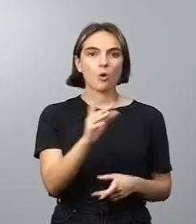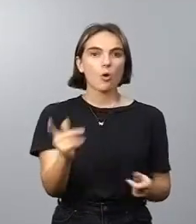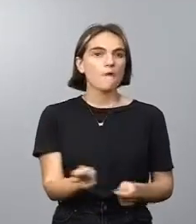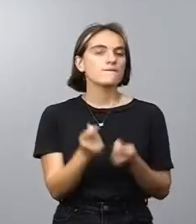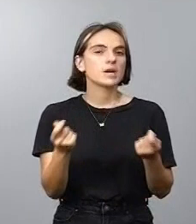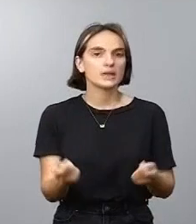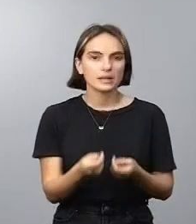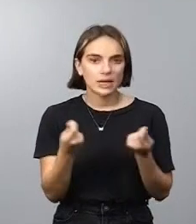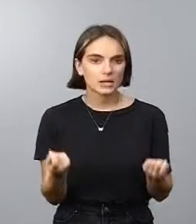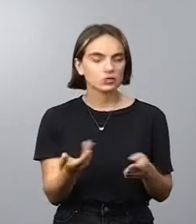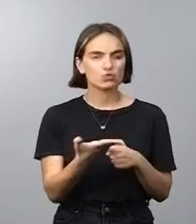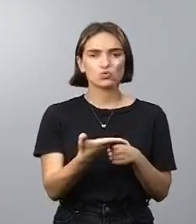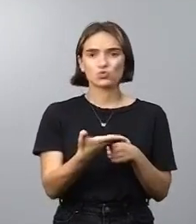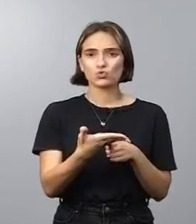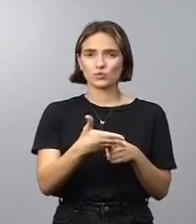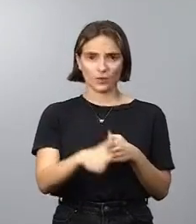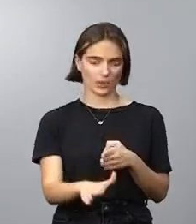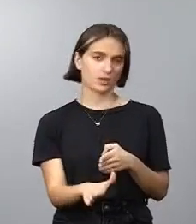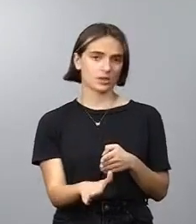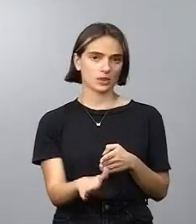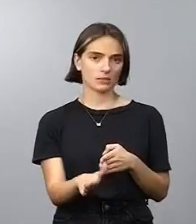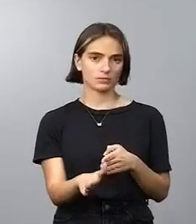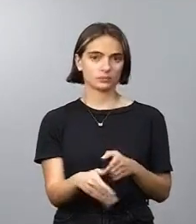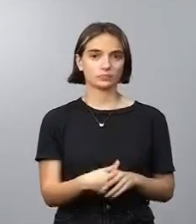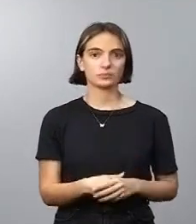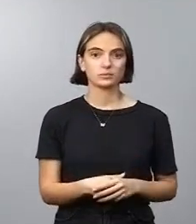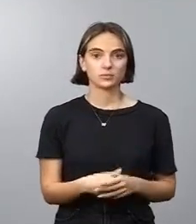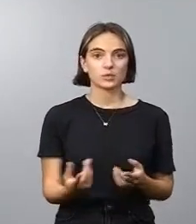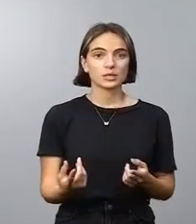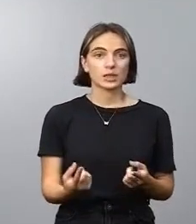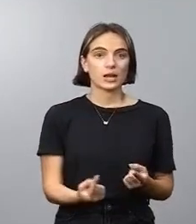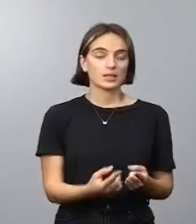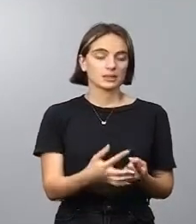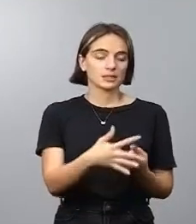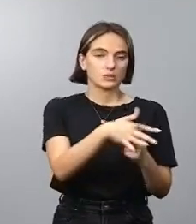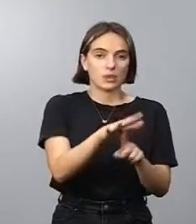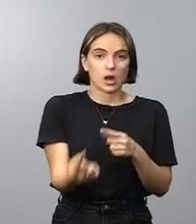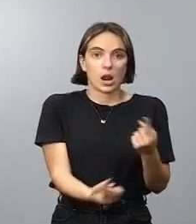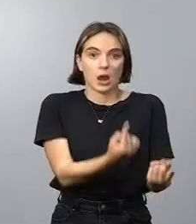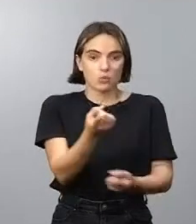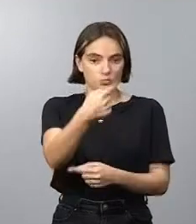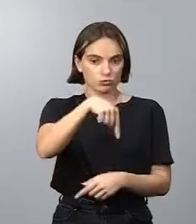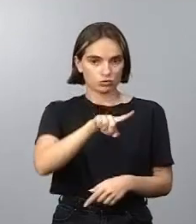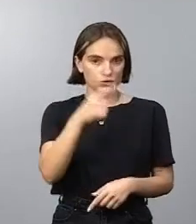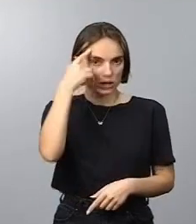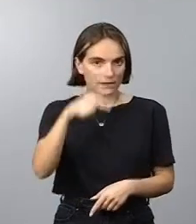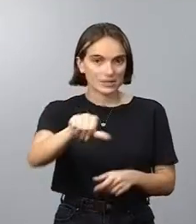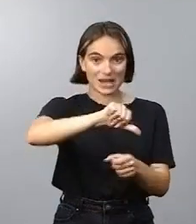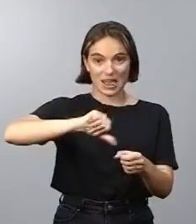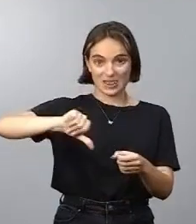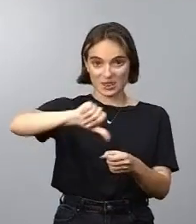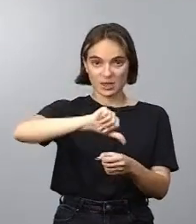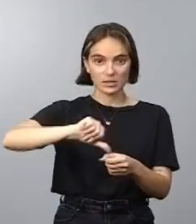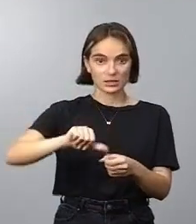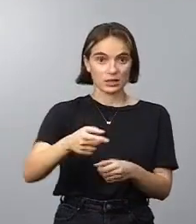suficiente para que efectivamente, como ocorre en algún caso que ustedes bien conocen, o tema do aceite de oliva, por exemplo, o